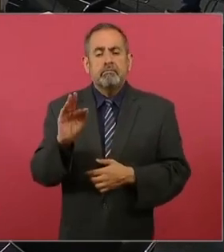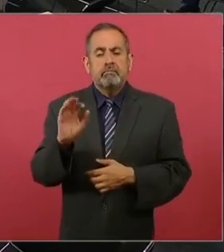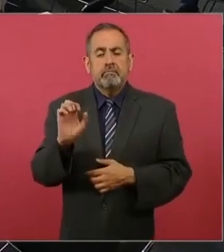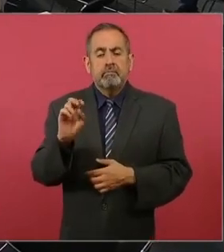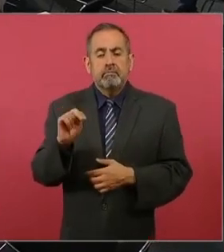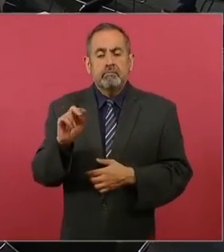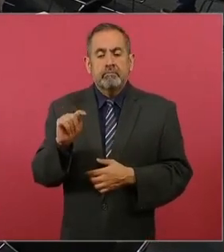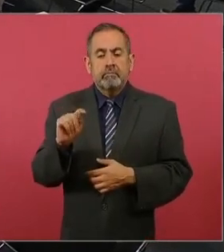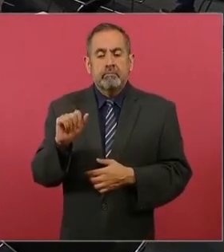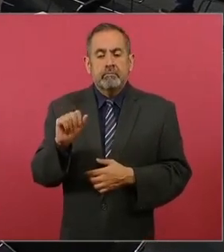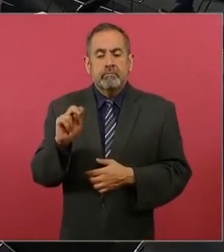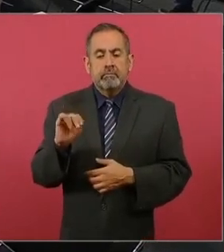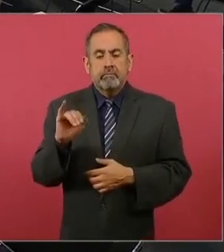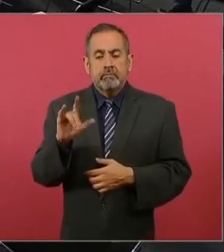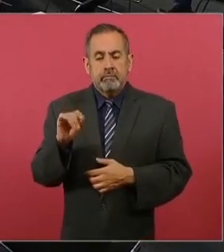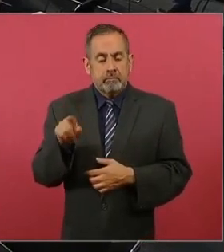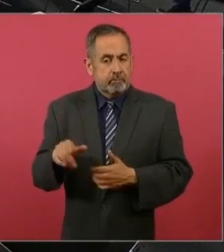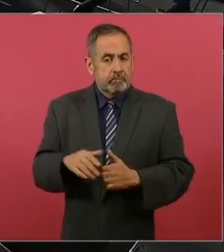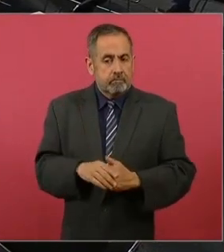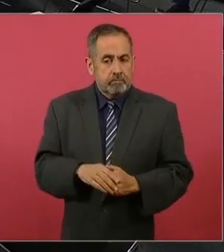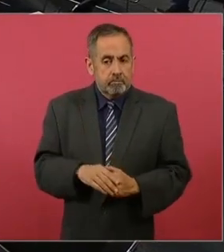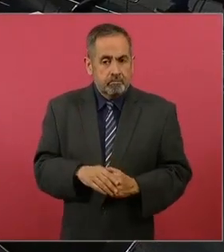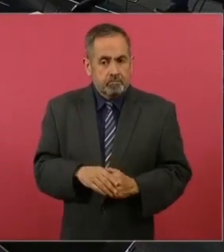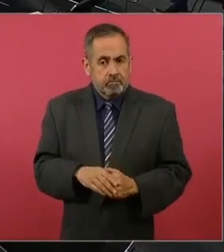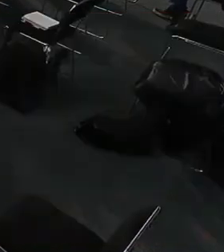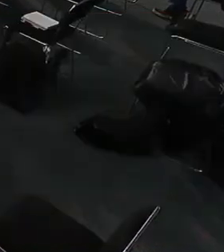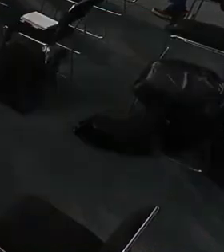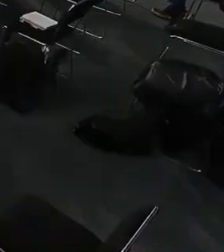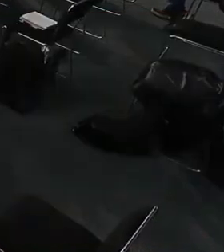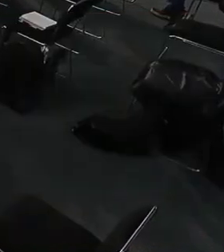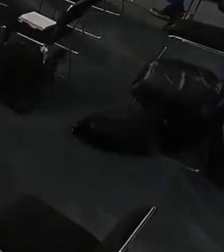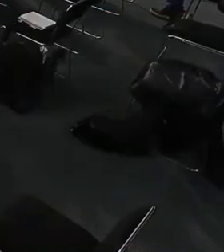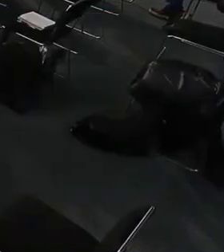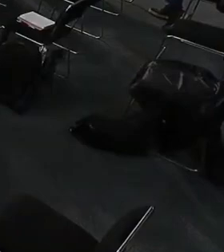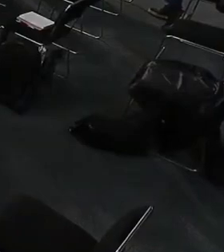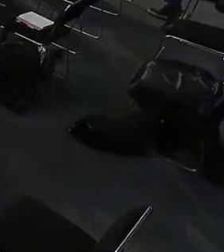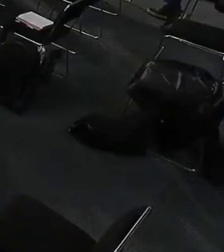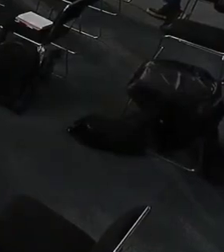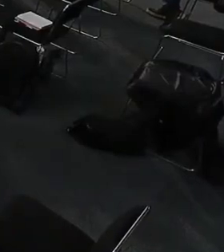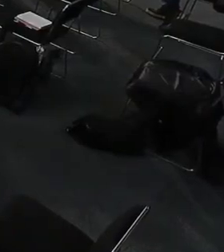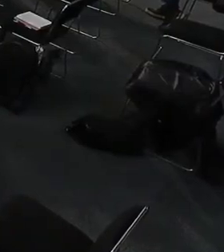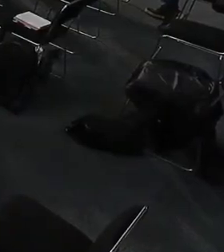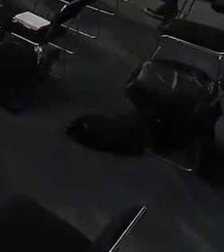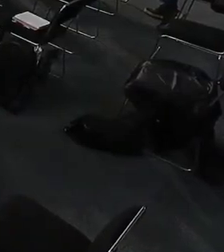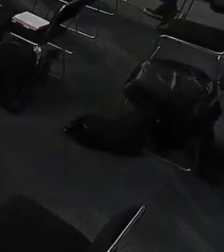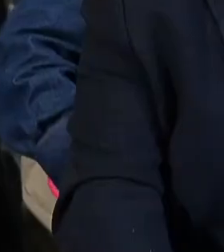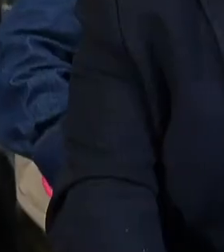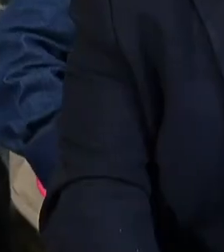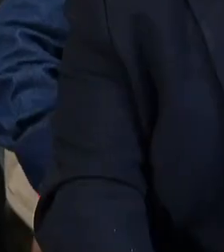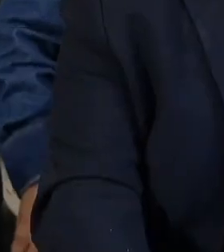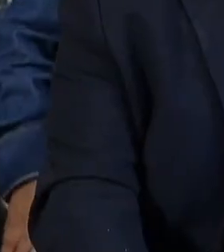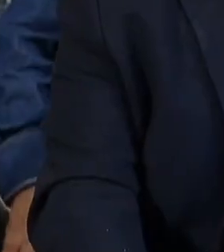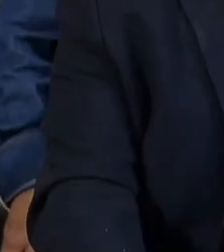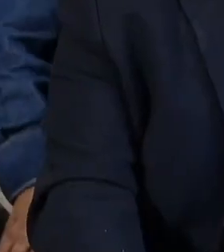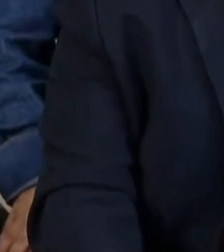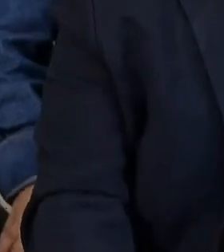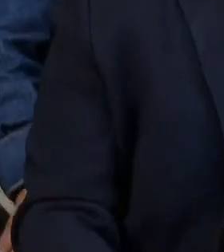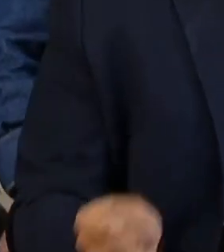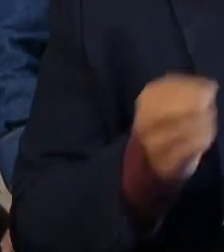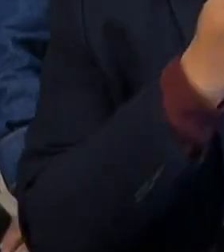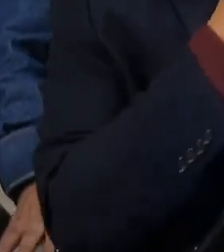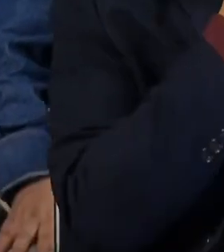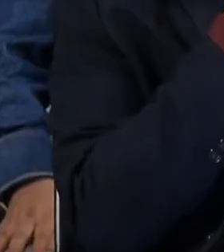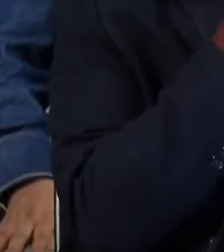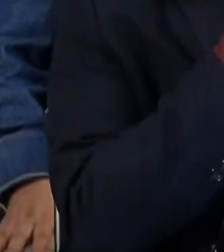fentanilo, sobre todo porque en el caso de Baja California se ha encontrado que en algunos tipos de droga que se